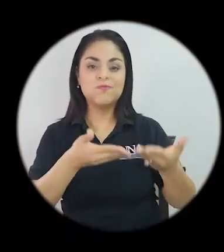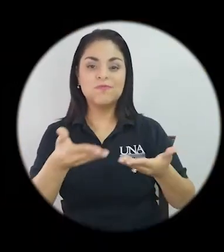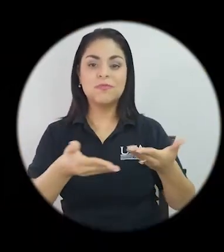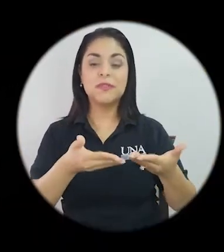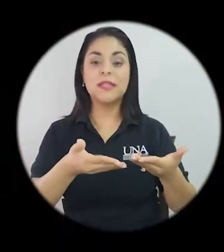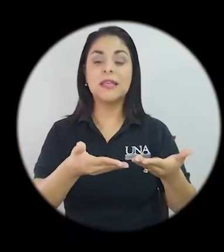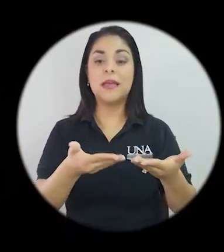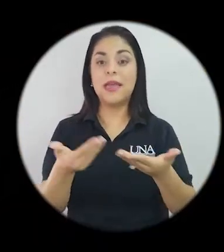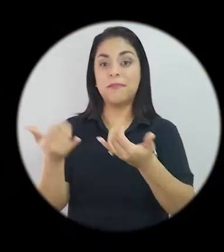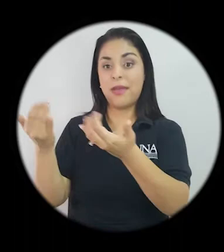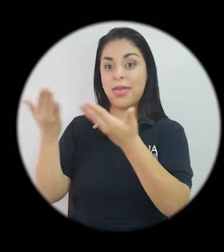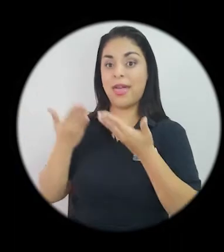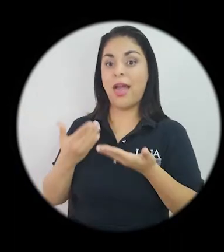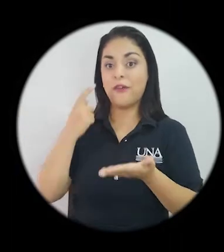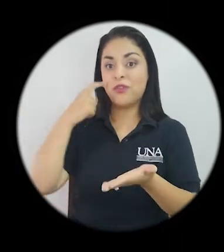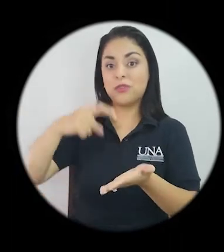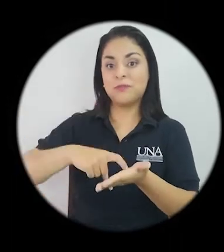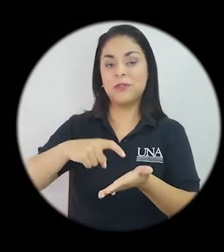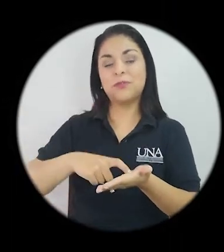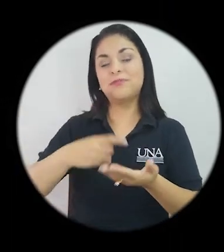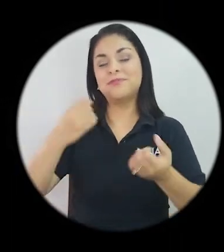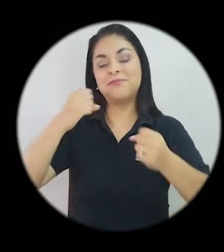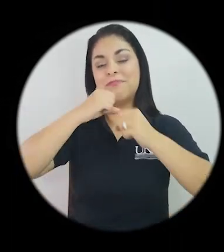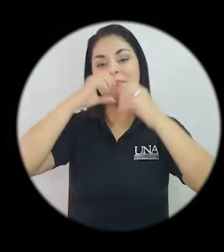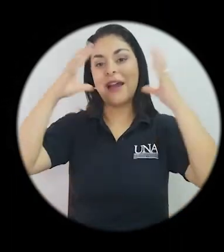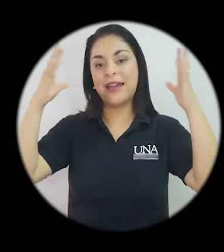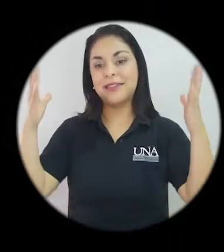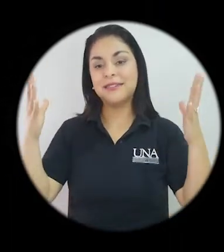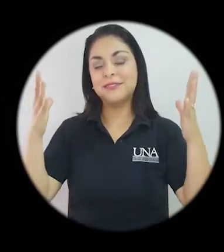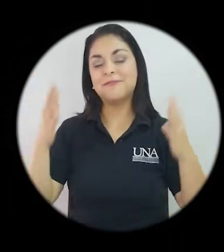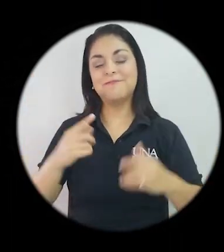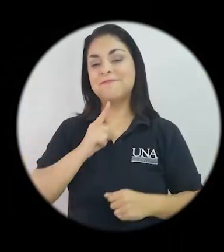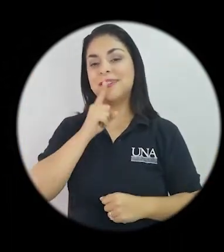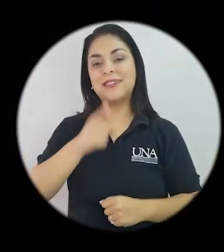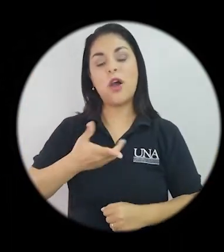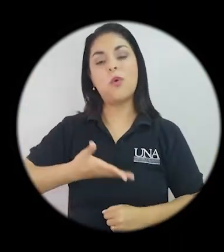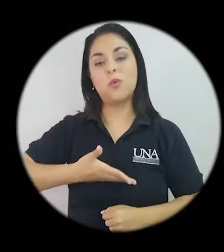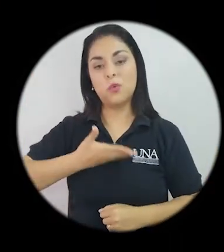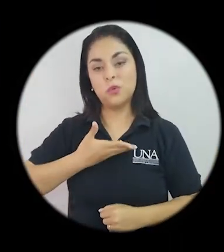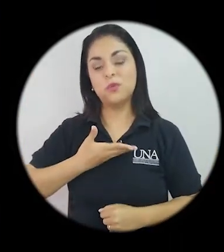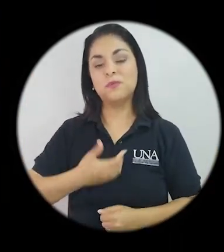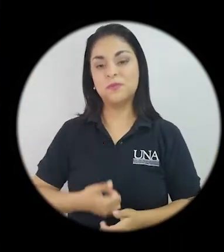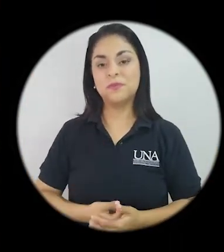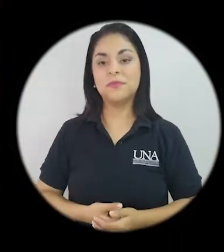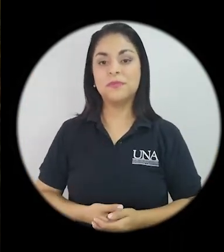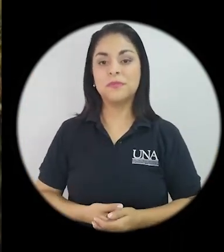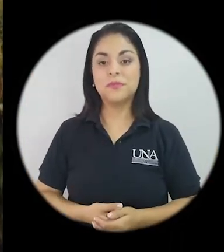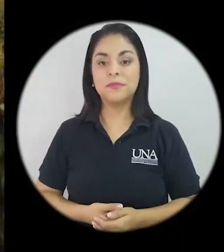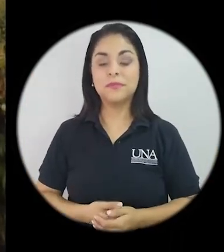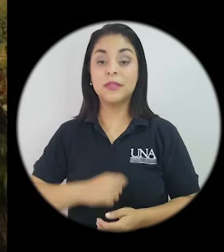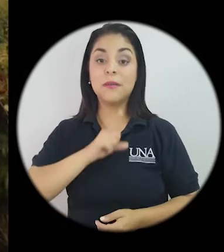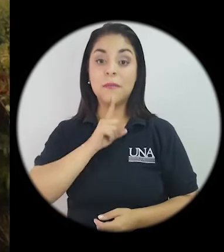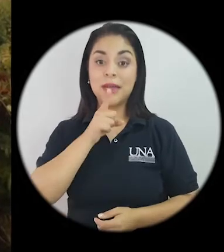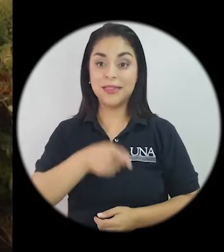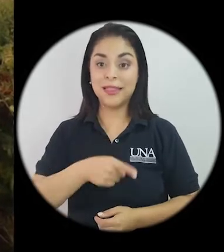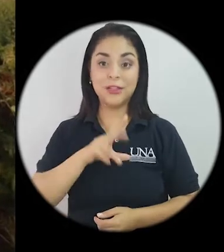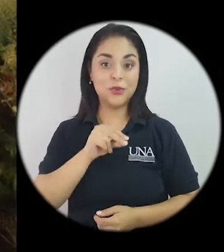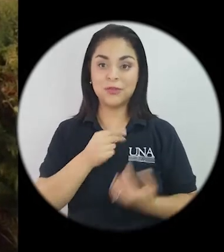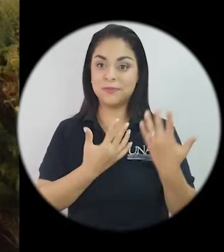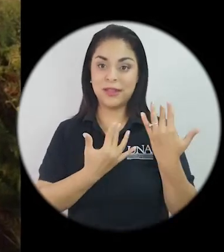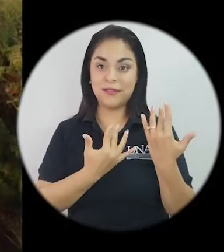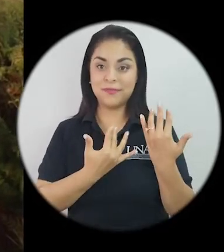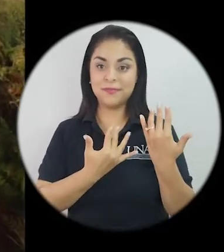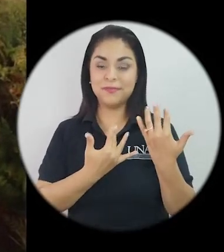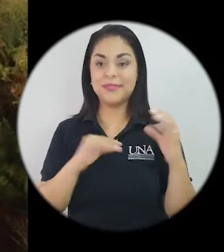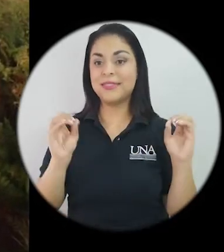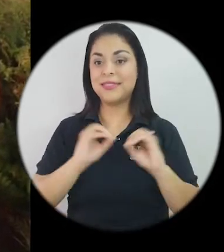tratarlos y que te den un reconocimiento, pues imagínate. Algo de sentirse sumamente orgulloso. En realidad